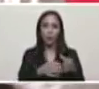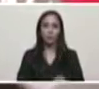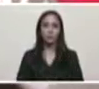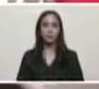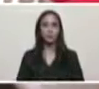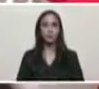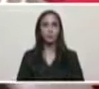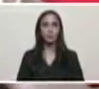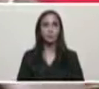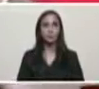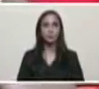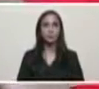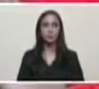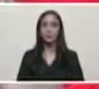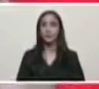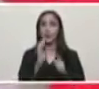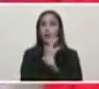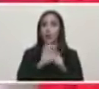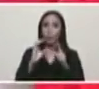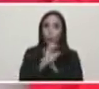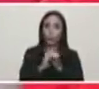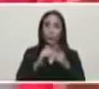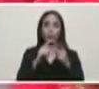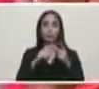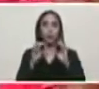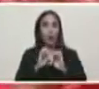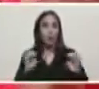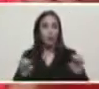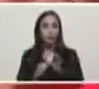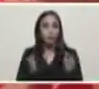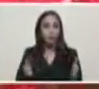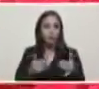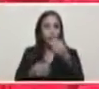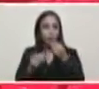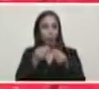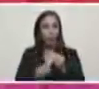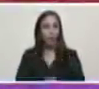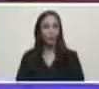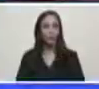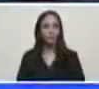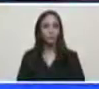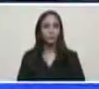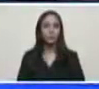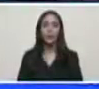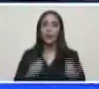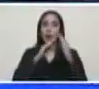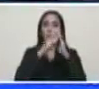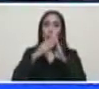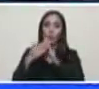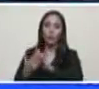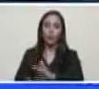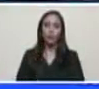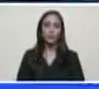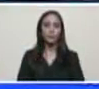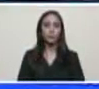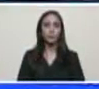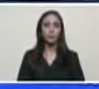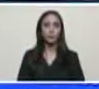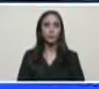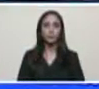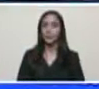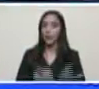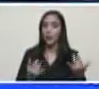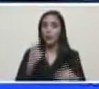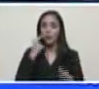la cultura la educación los los consejos comunales es el mundo